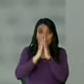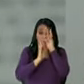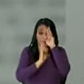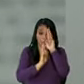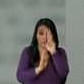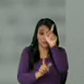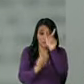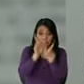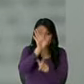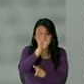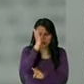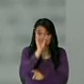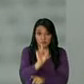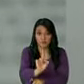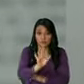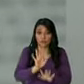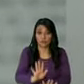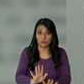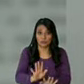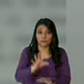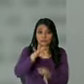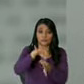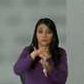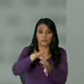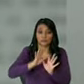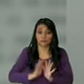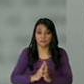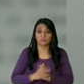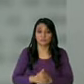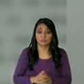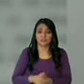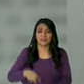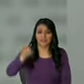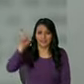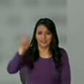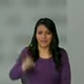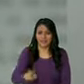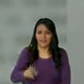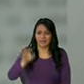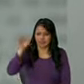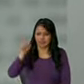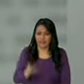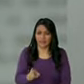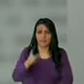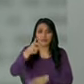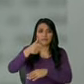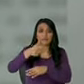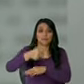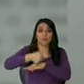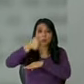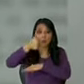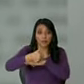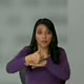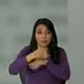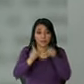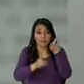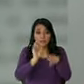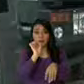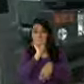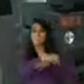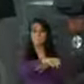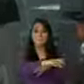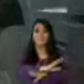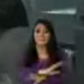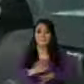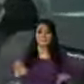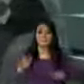la voluntad de nuestros mandantes expresada en las urnas, ya que es deber sagrado de las instituciones nacionales no desconocer la voluntad ciudadana.